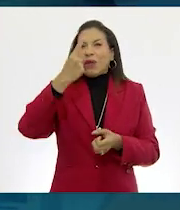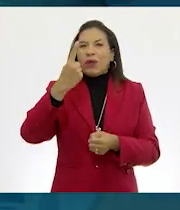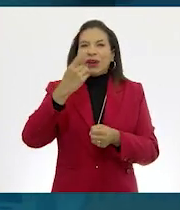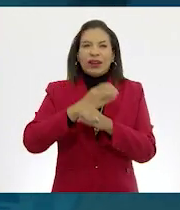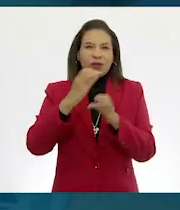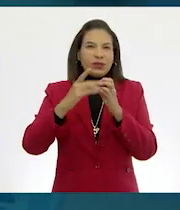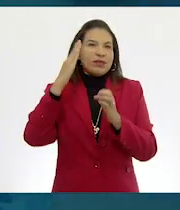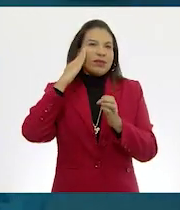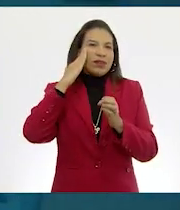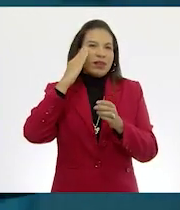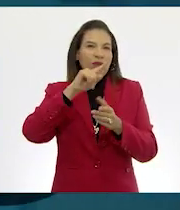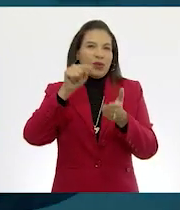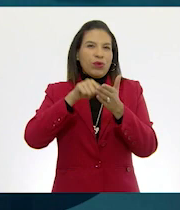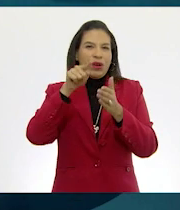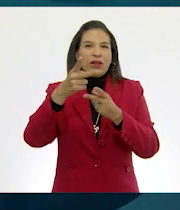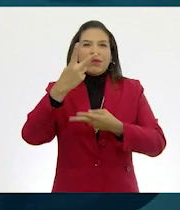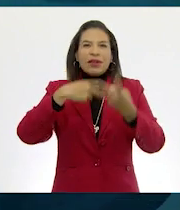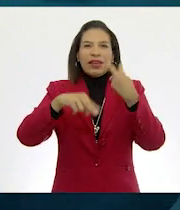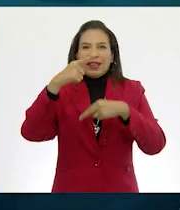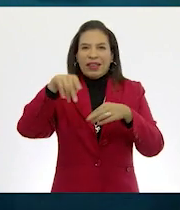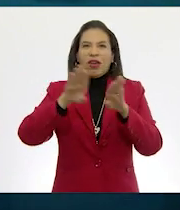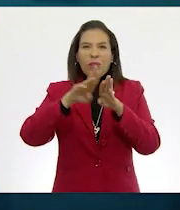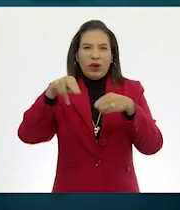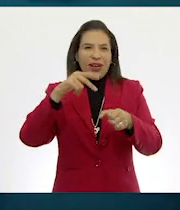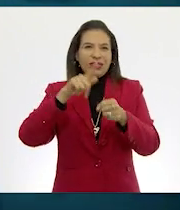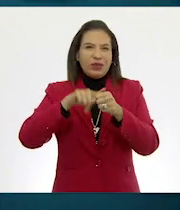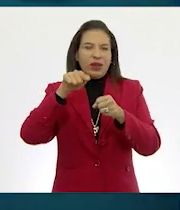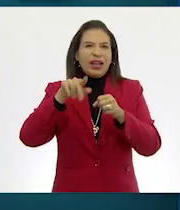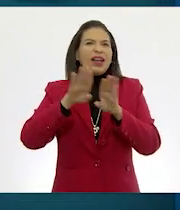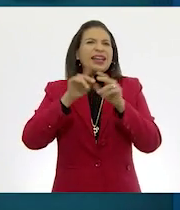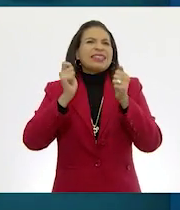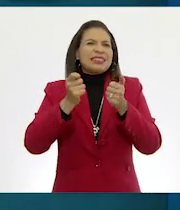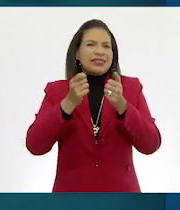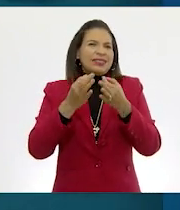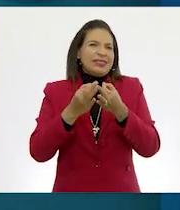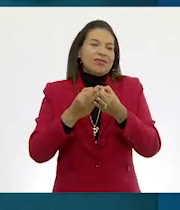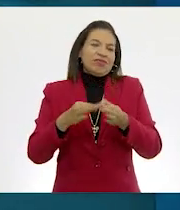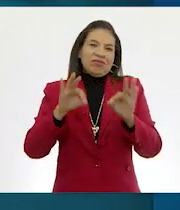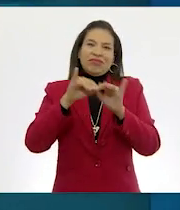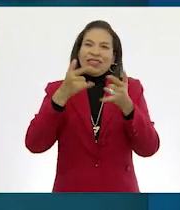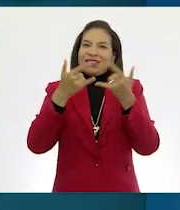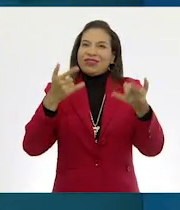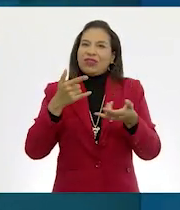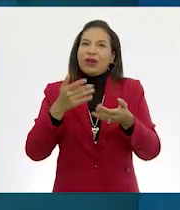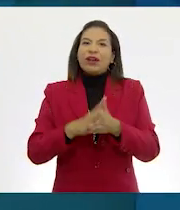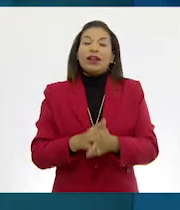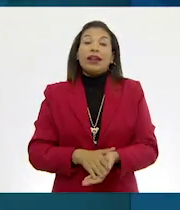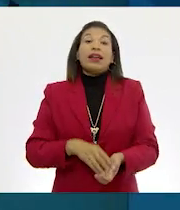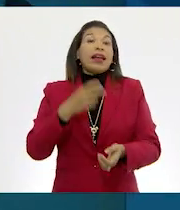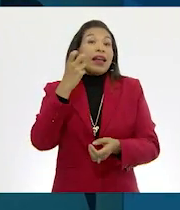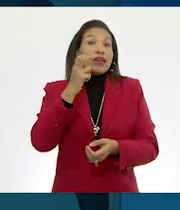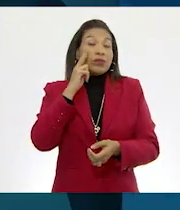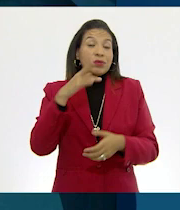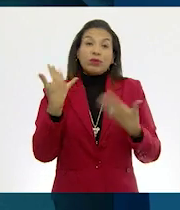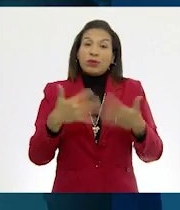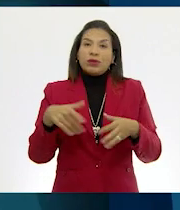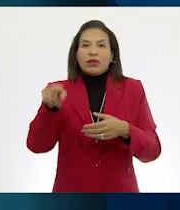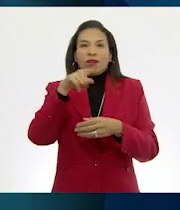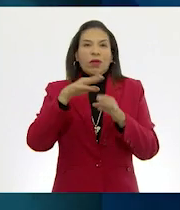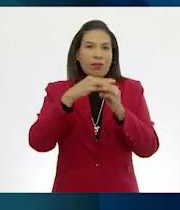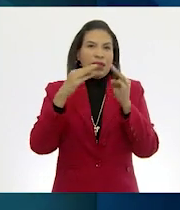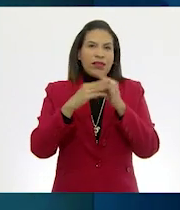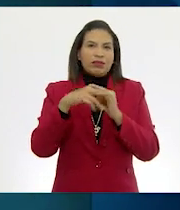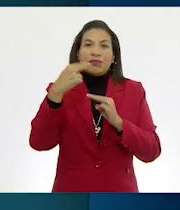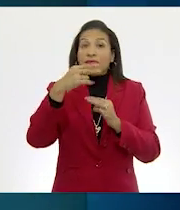de los principales puntos que fomenta el nacionalismo es la historia. Bueno, eso era tan marcado que la materia